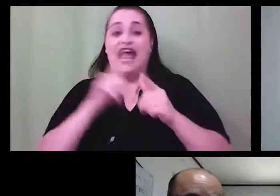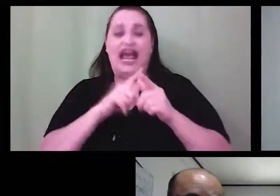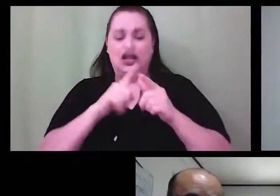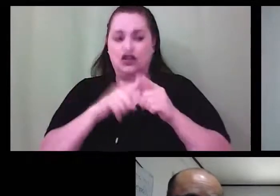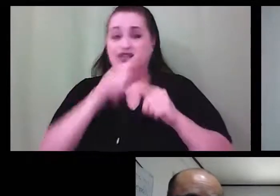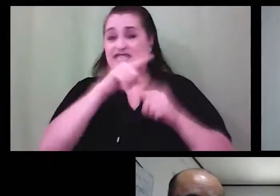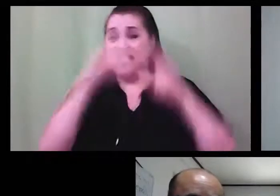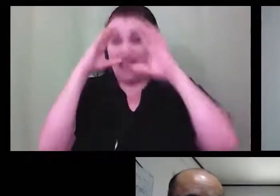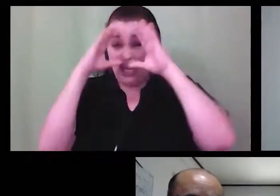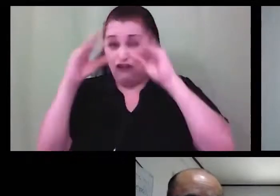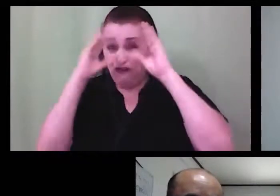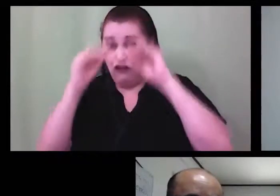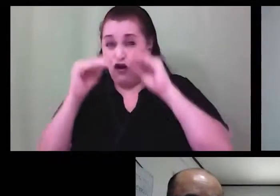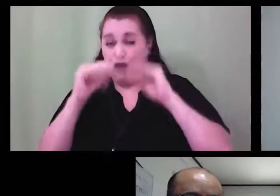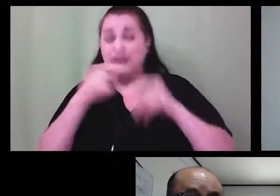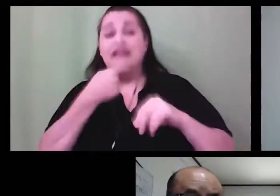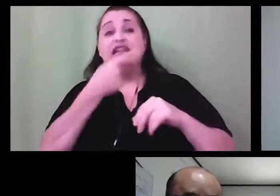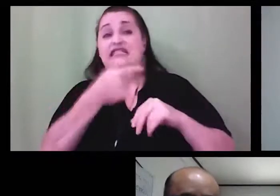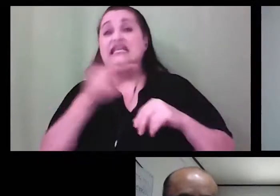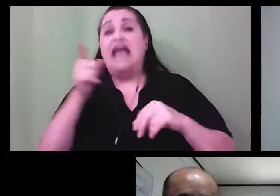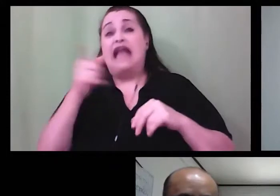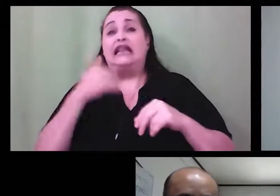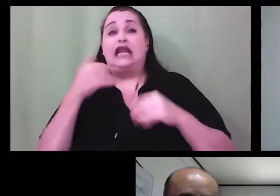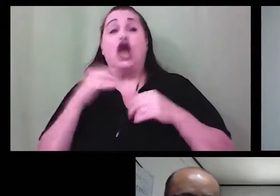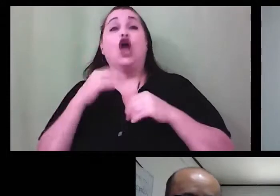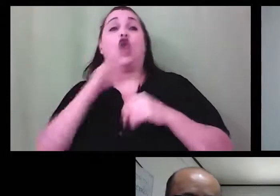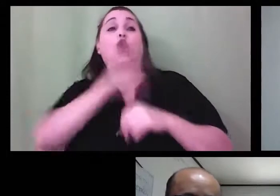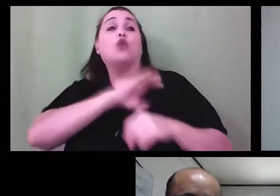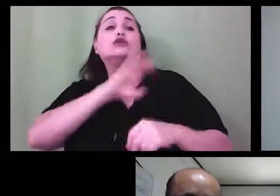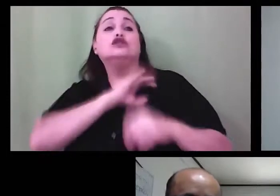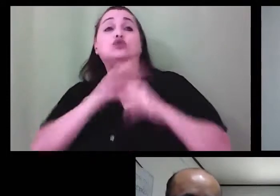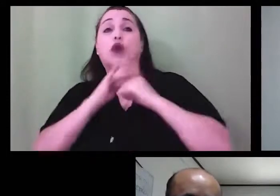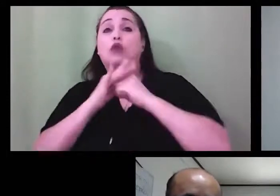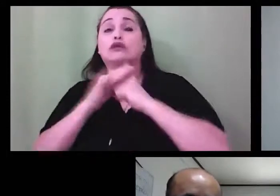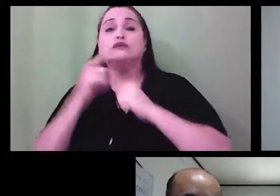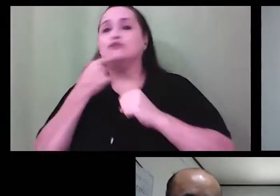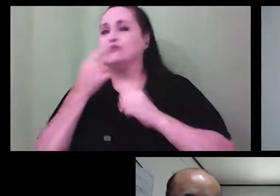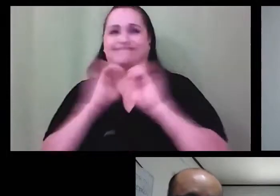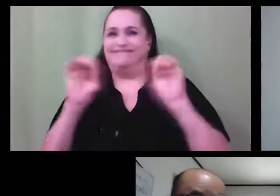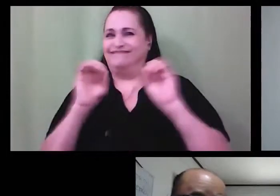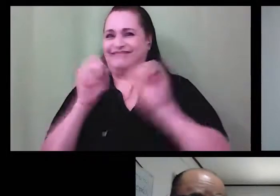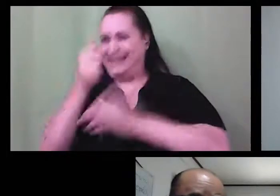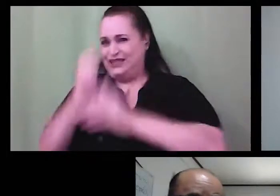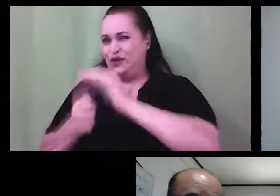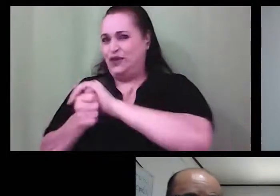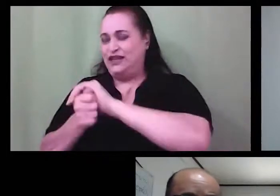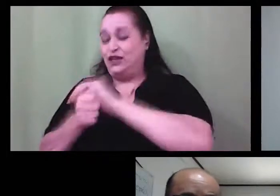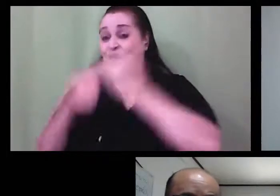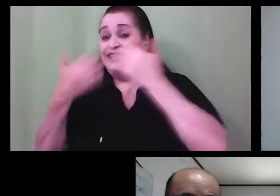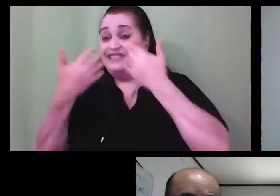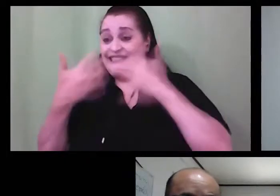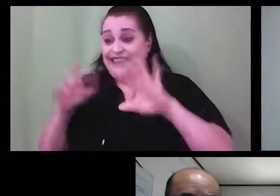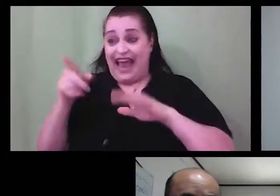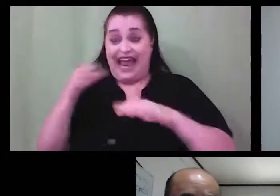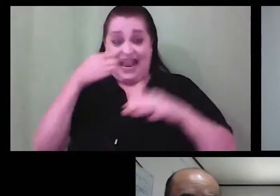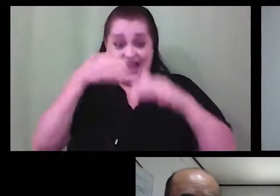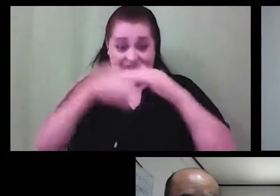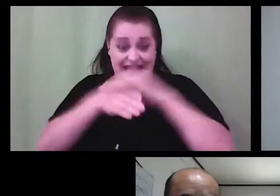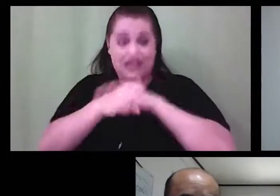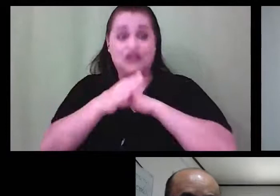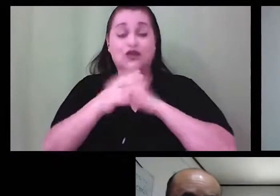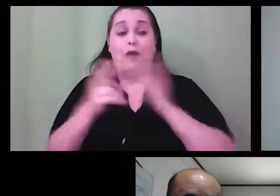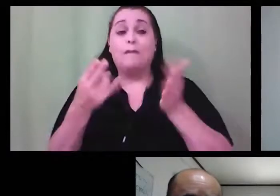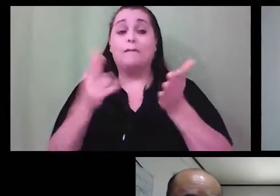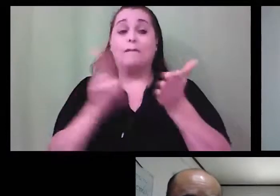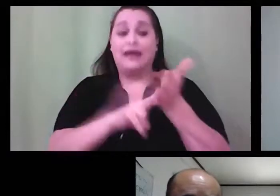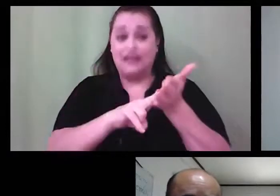informe nunca fue que Carlos tenía ninguna condición de autismo. Fue hasta que ya Carlos ingresó, digamos, ya